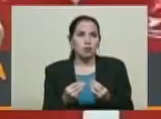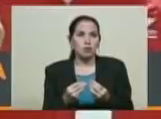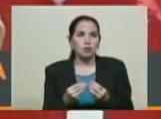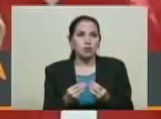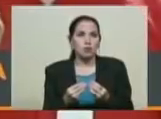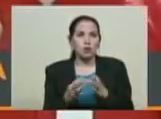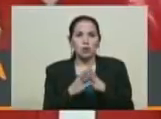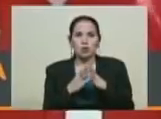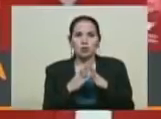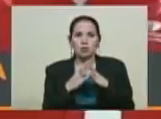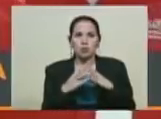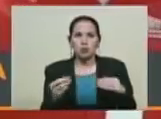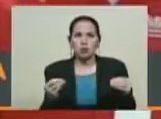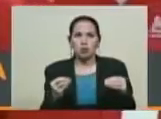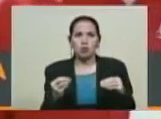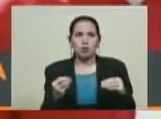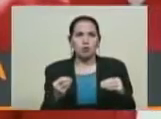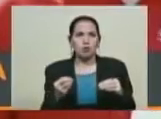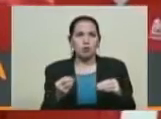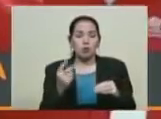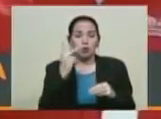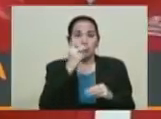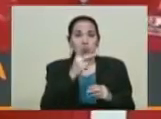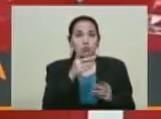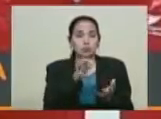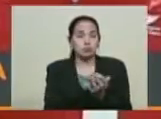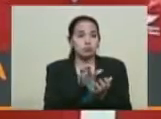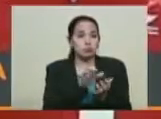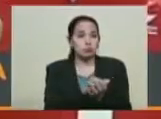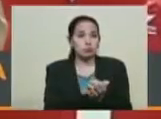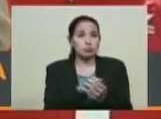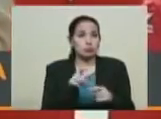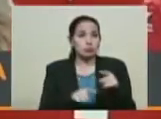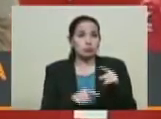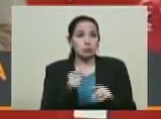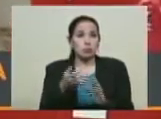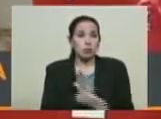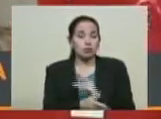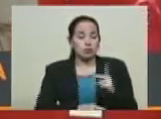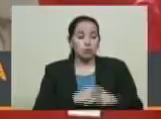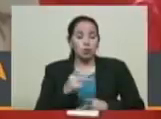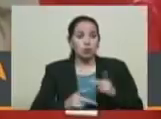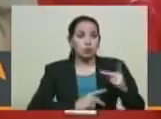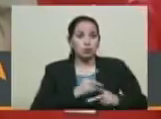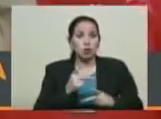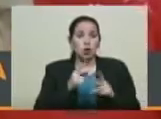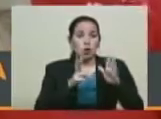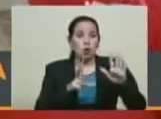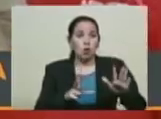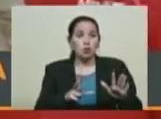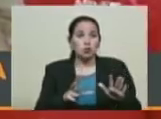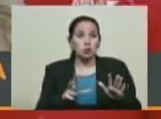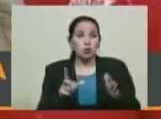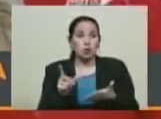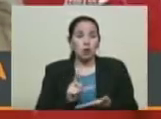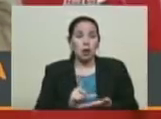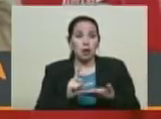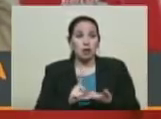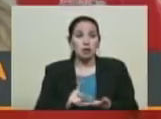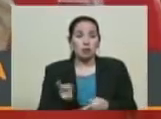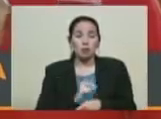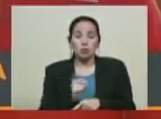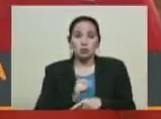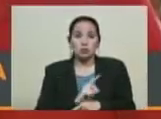completo de desalinización constituido por 2 unidades que tienen capacidad de producción de 8 litros por segundo, estimándose más